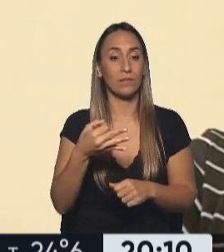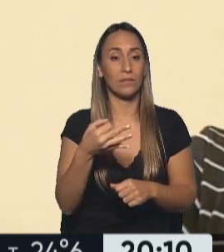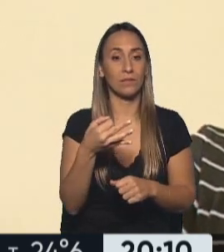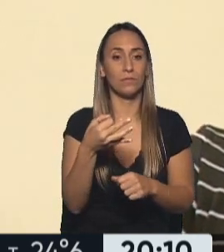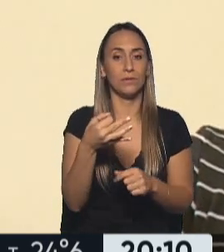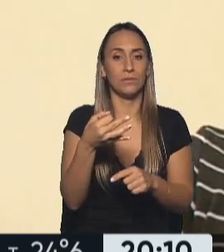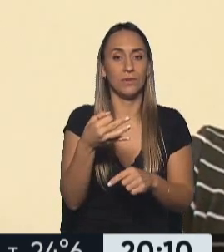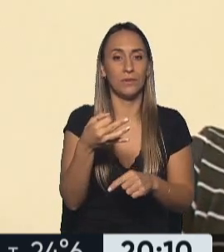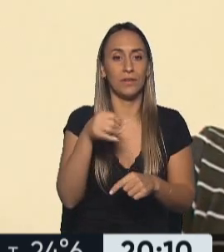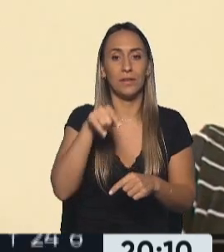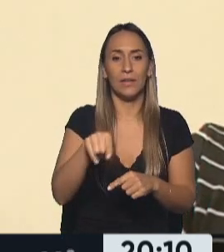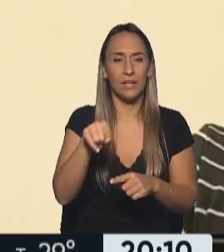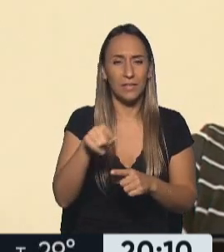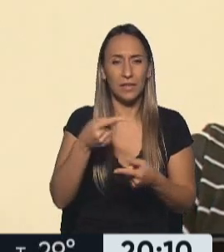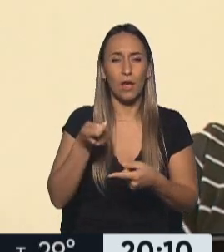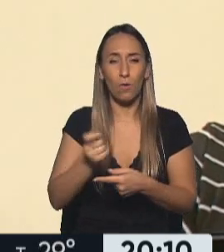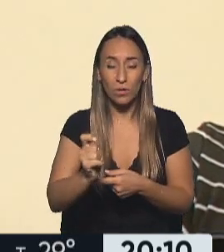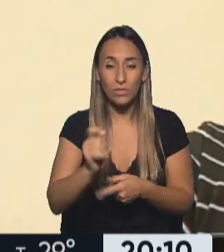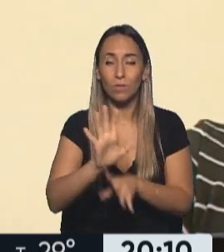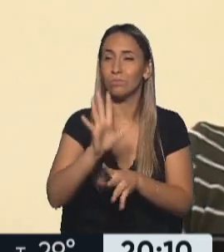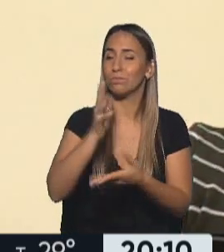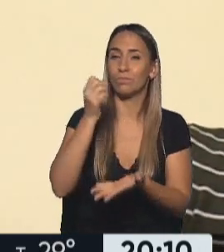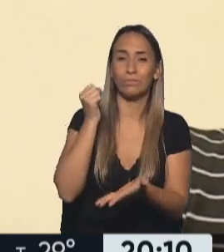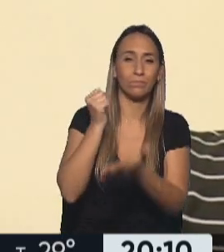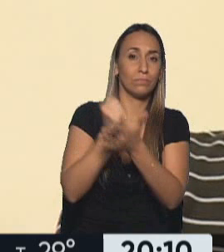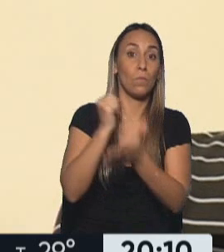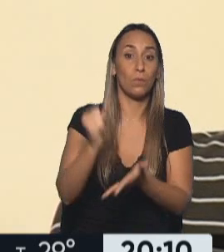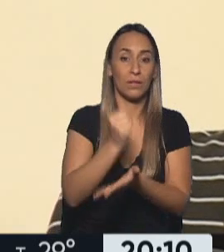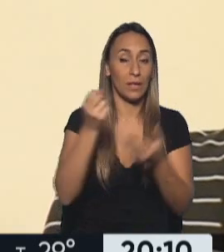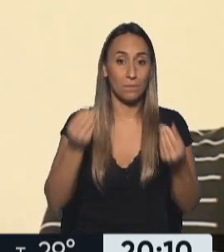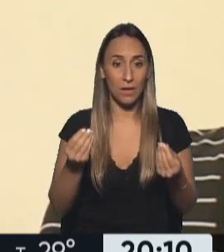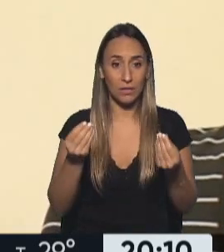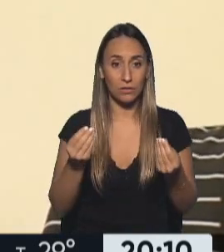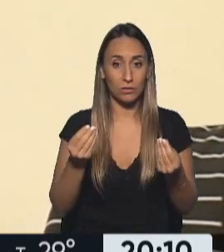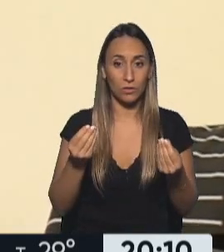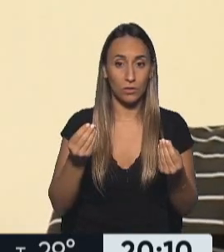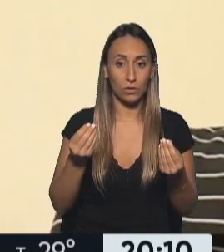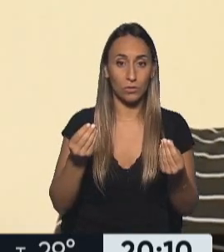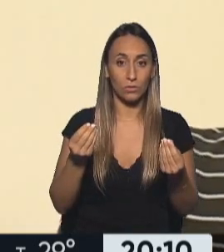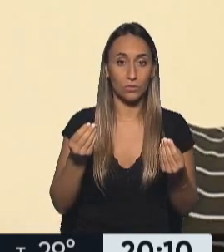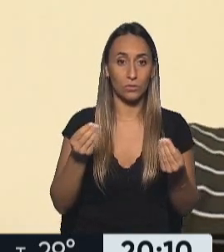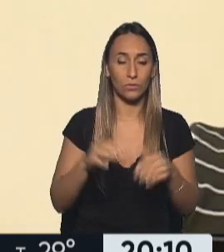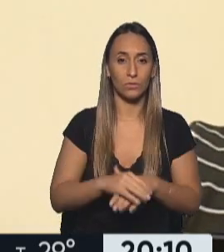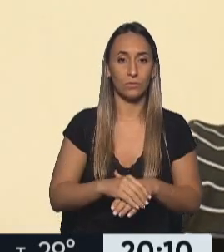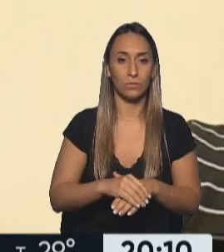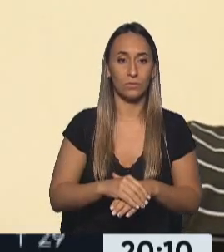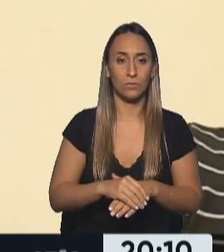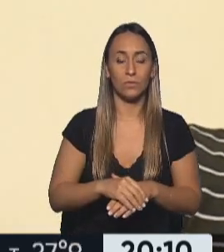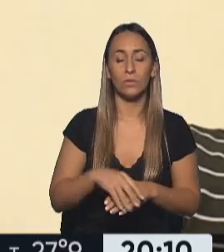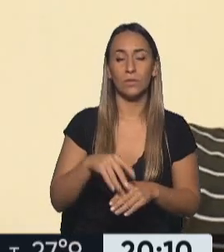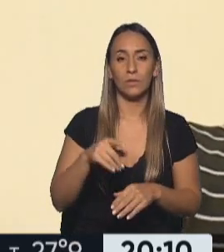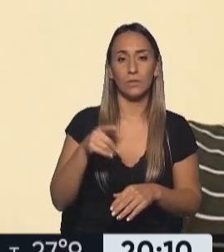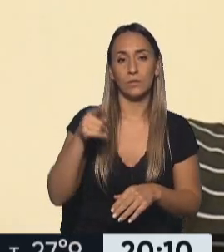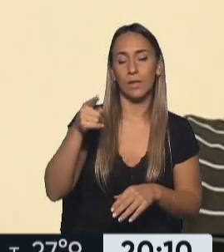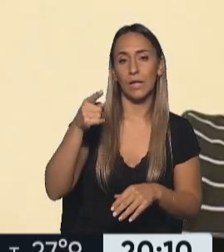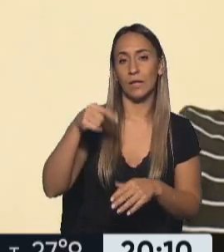hoy es un precedente importante, porque lo que pasó fue que el Tribunal Regional Federal de San Pablo, que